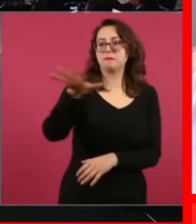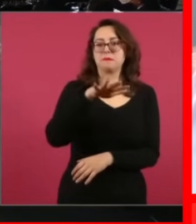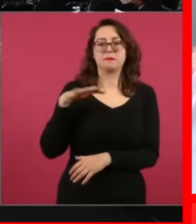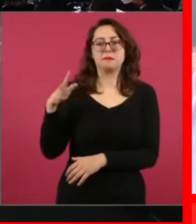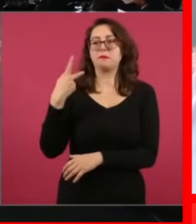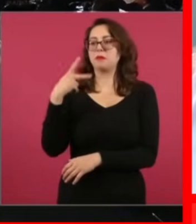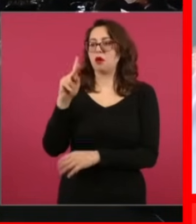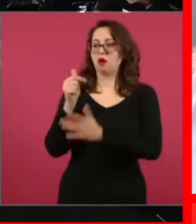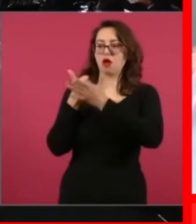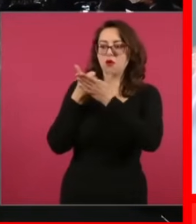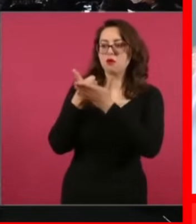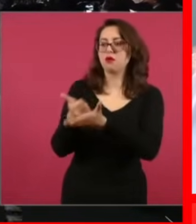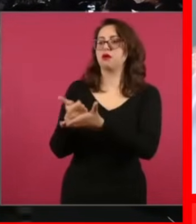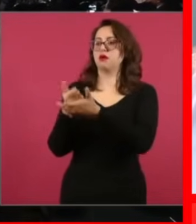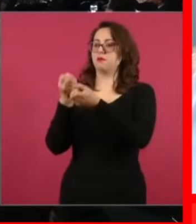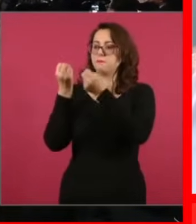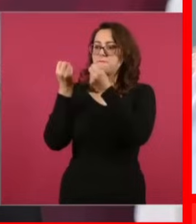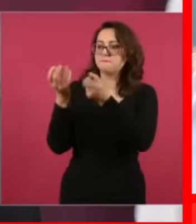no se